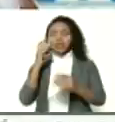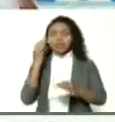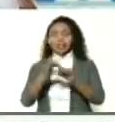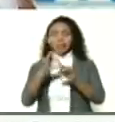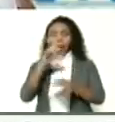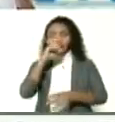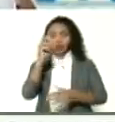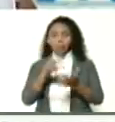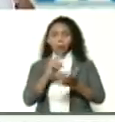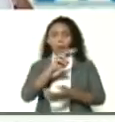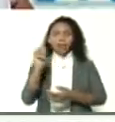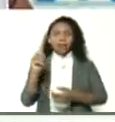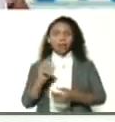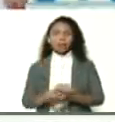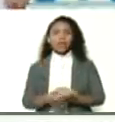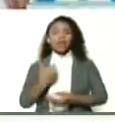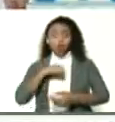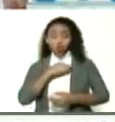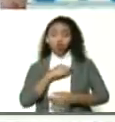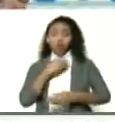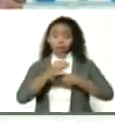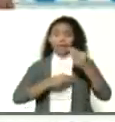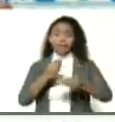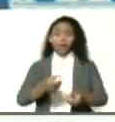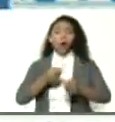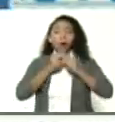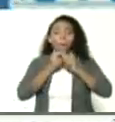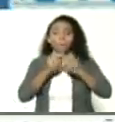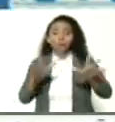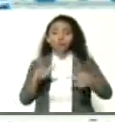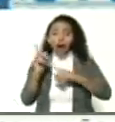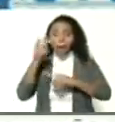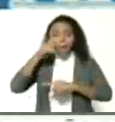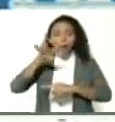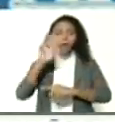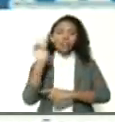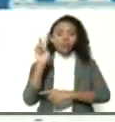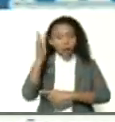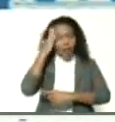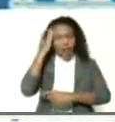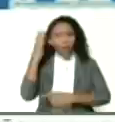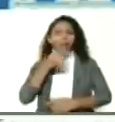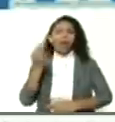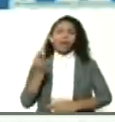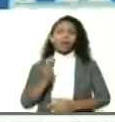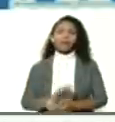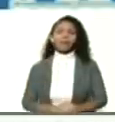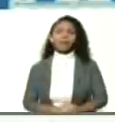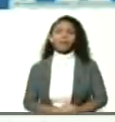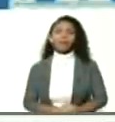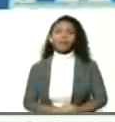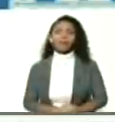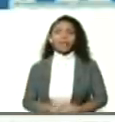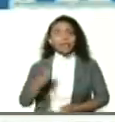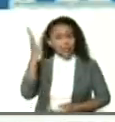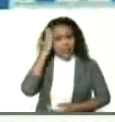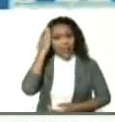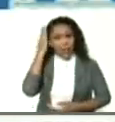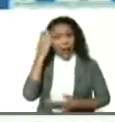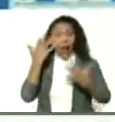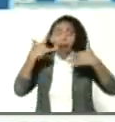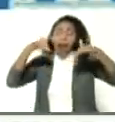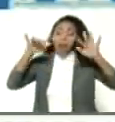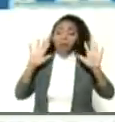2020. Hemos hecho difusión para que el pueblo de Venezuela sepa la verdad. Sepa que